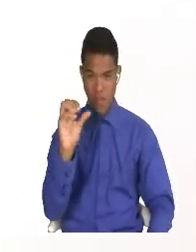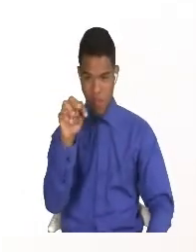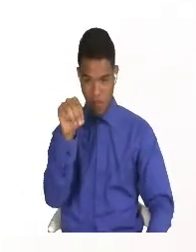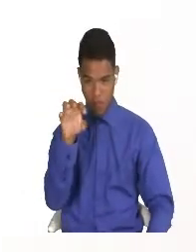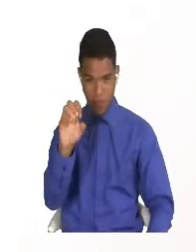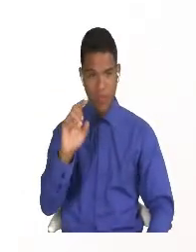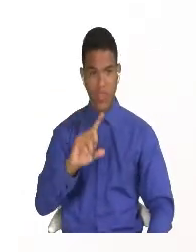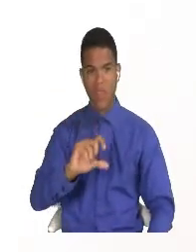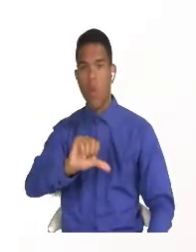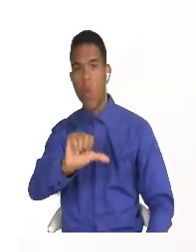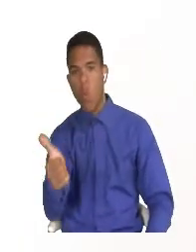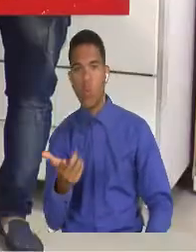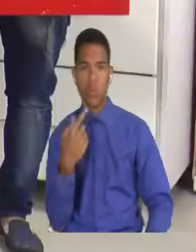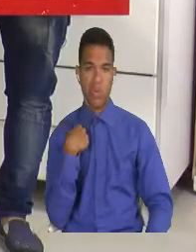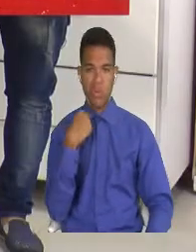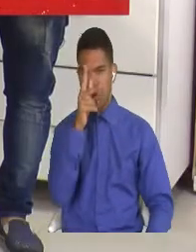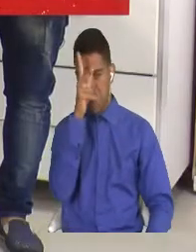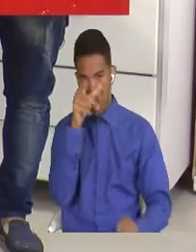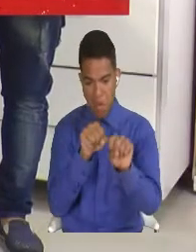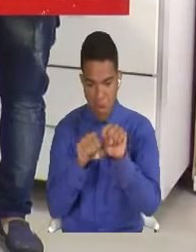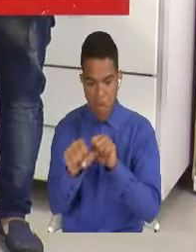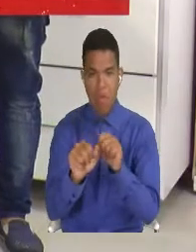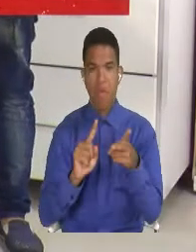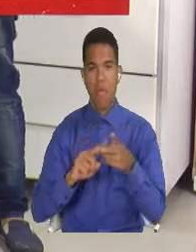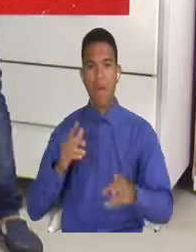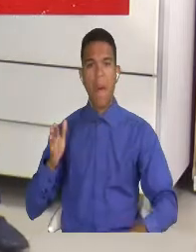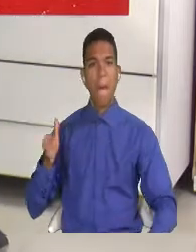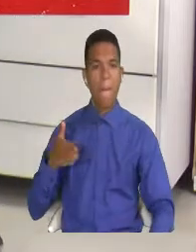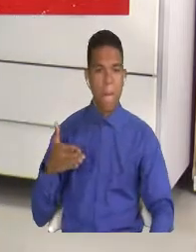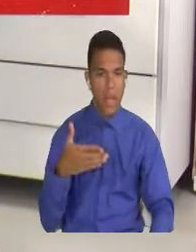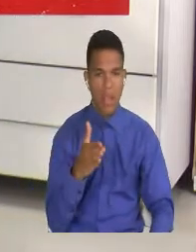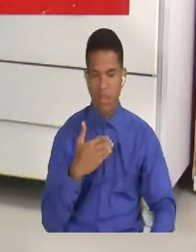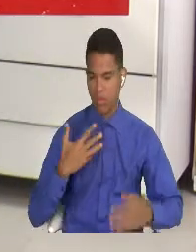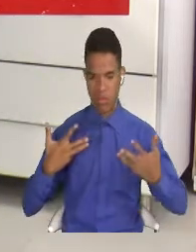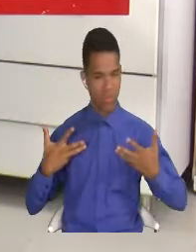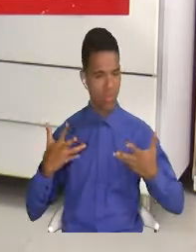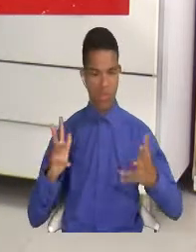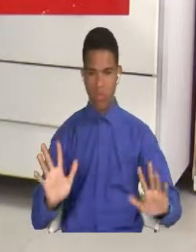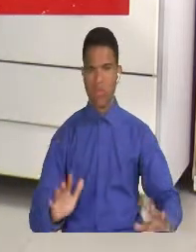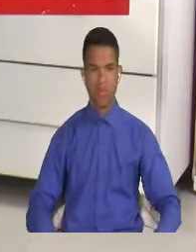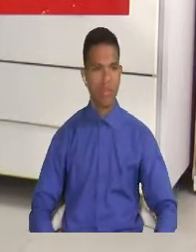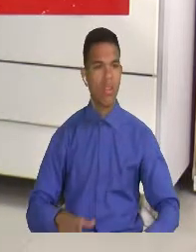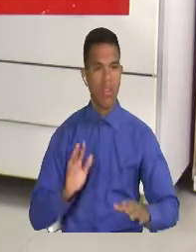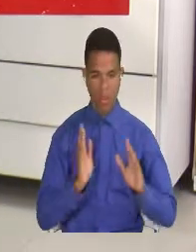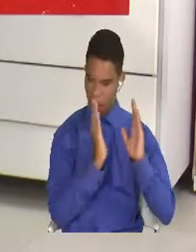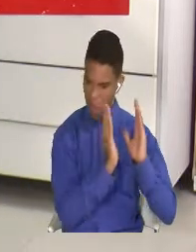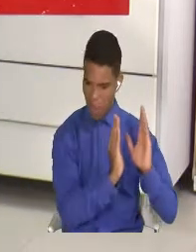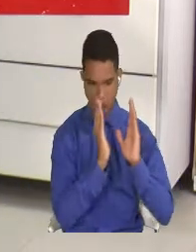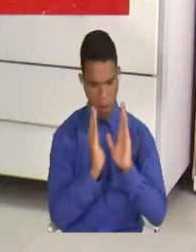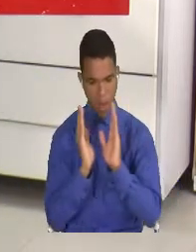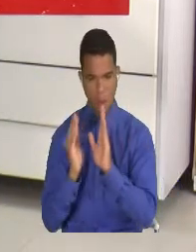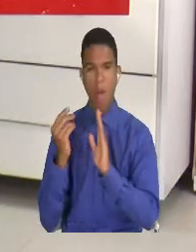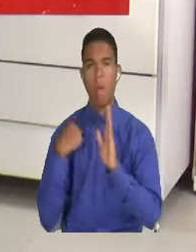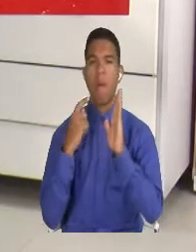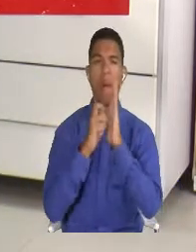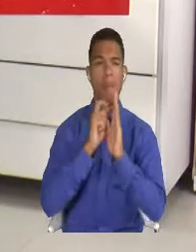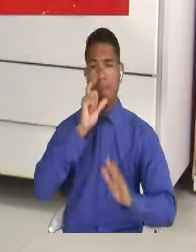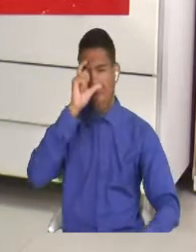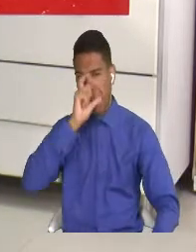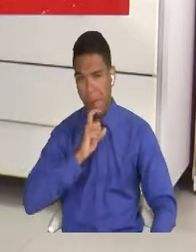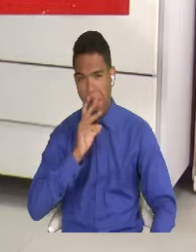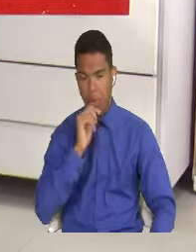manera? Con pollo, con pescado, la misma receta con lo... Ajá, que decía. Y el mismo paso a paso. El mismo paso a paso, que no tengo tocineta, utilicemos el jamón